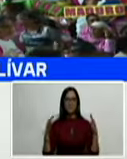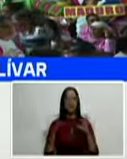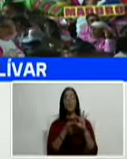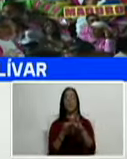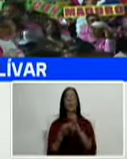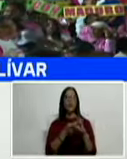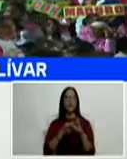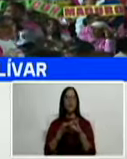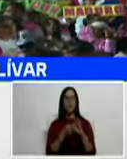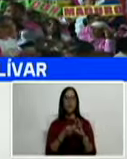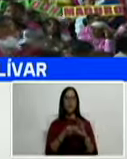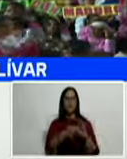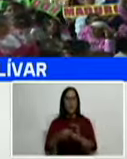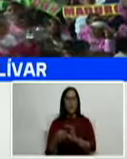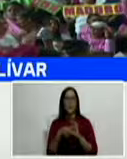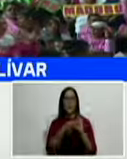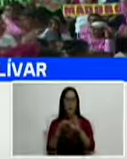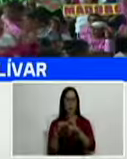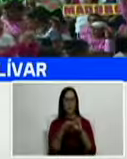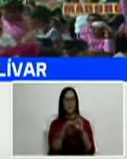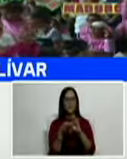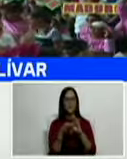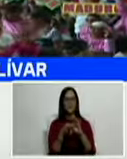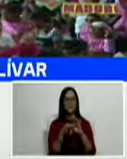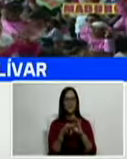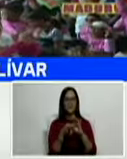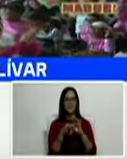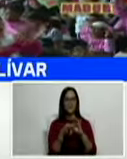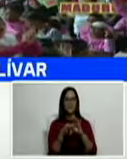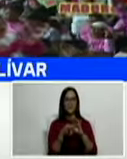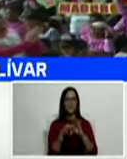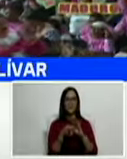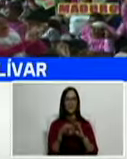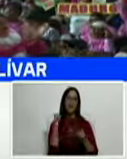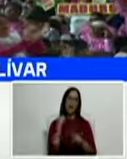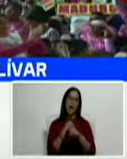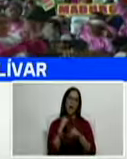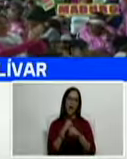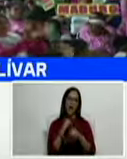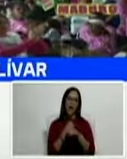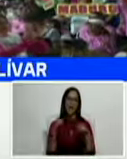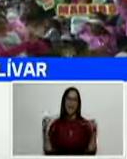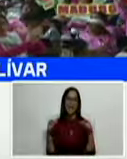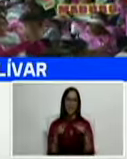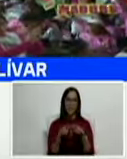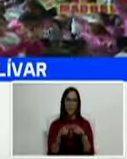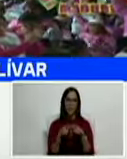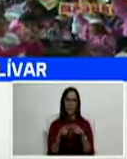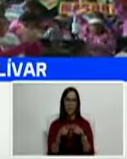Unión, unión, unión. Trabajo en equipo.